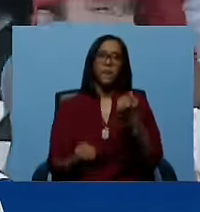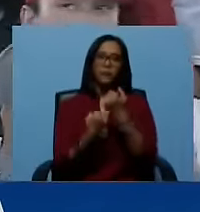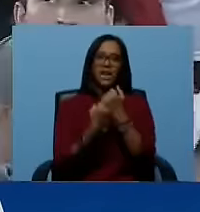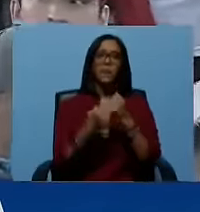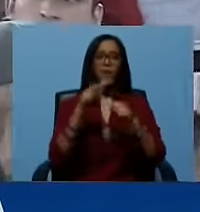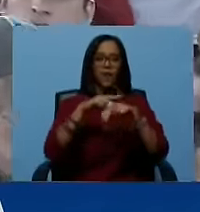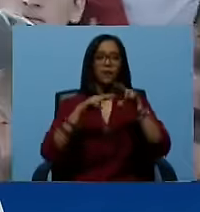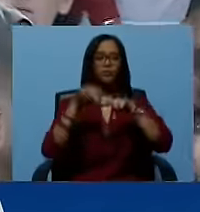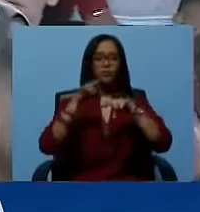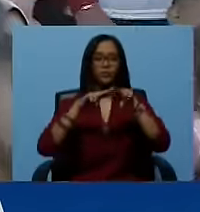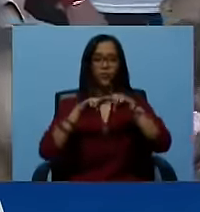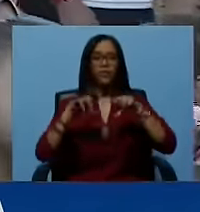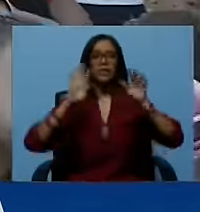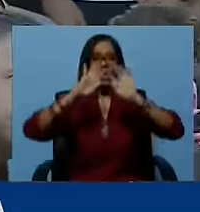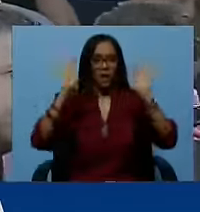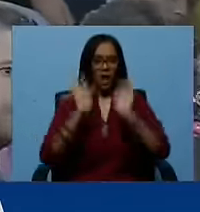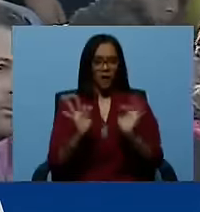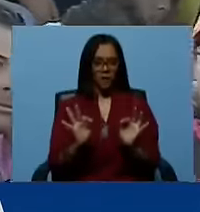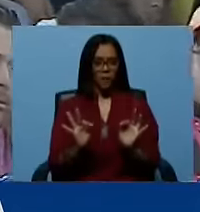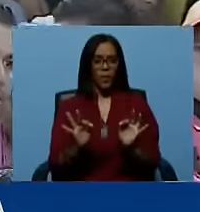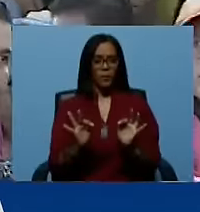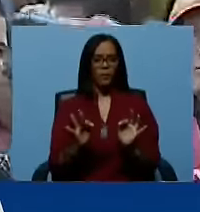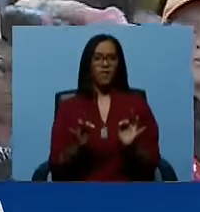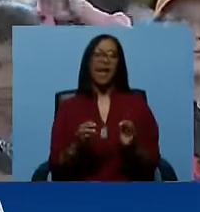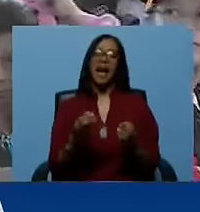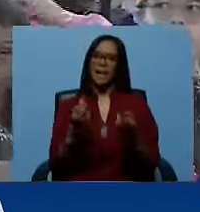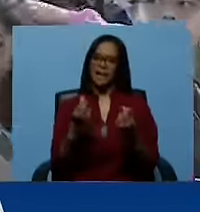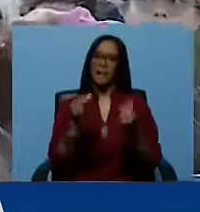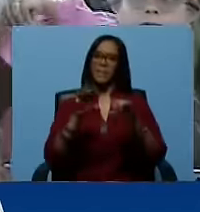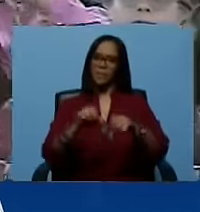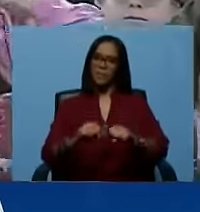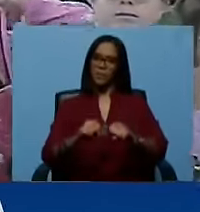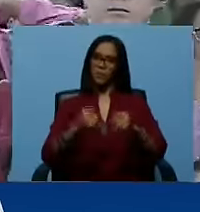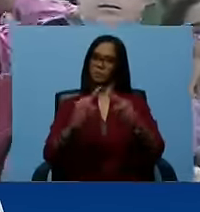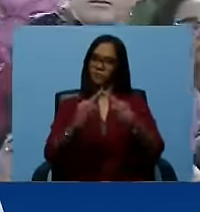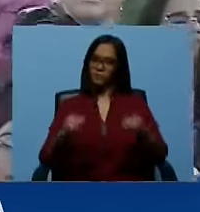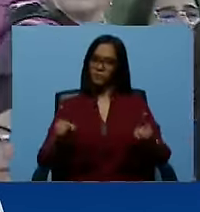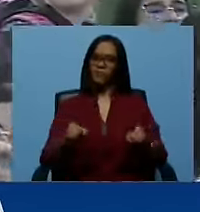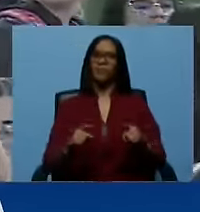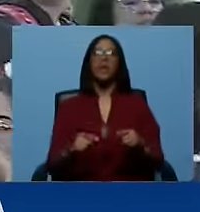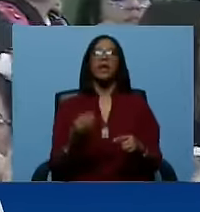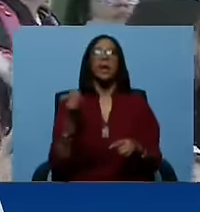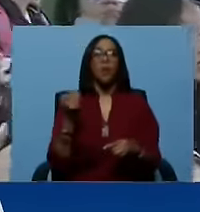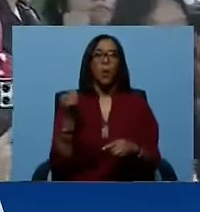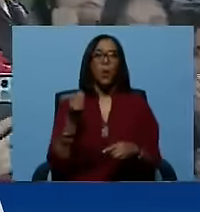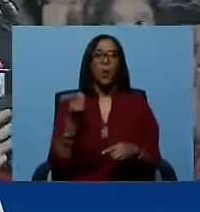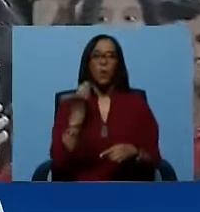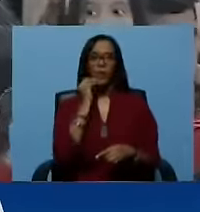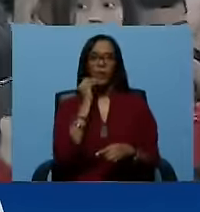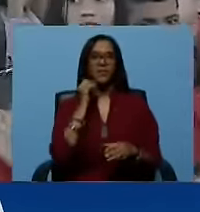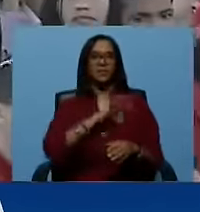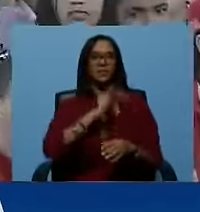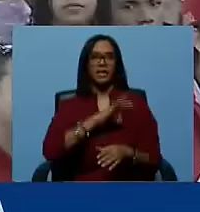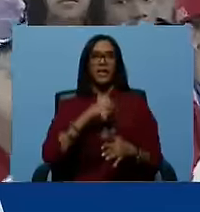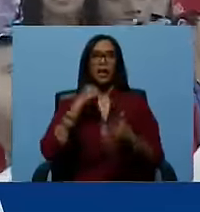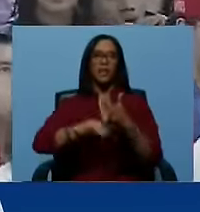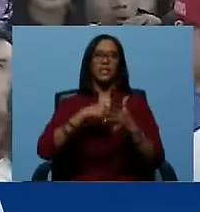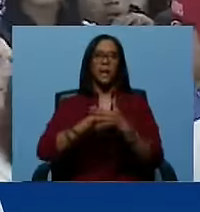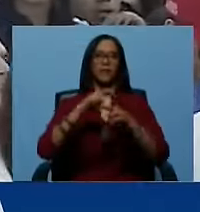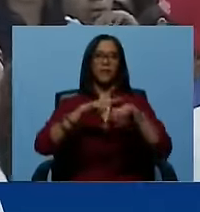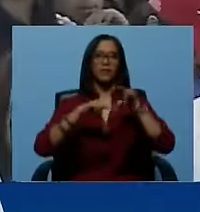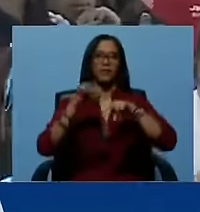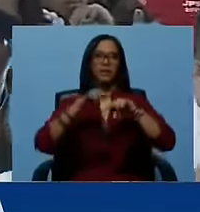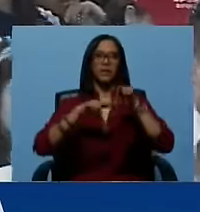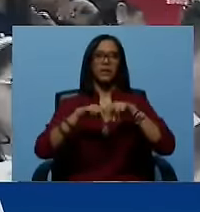construcción de un modelo alternativo al capitalismo. Como jóvenes socialistas, luchamos por la construcción de un mundo